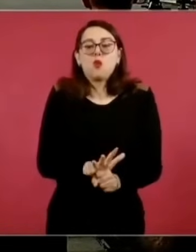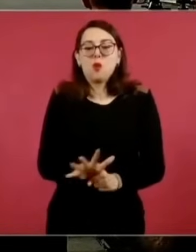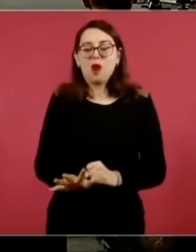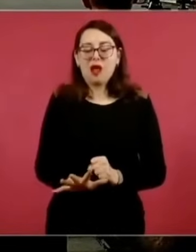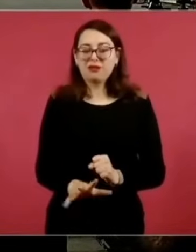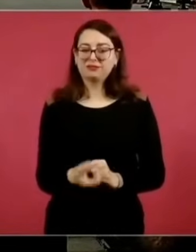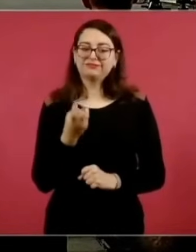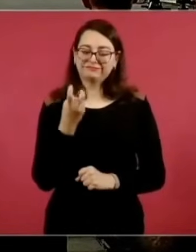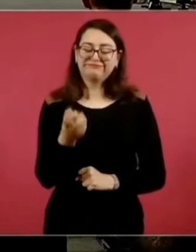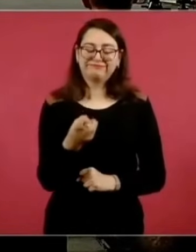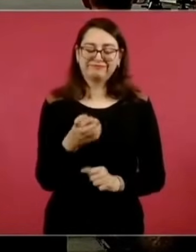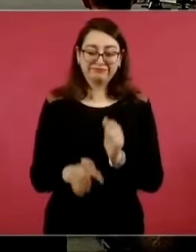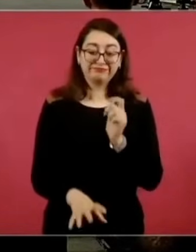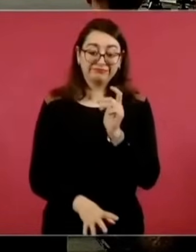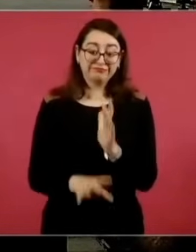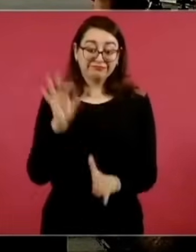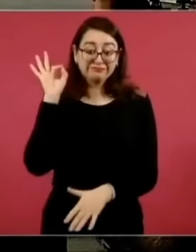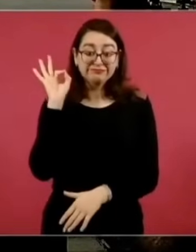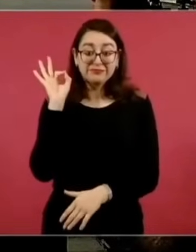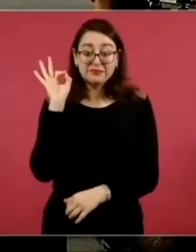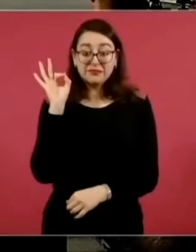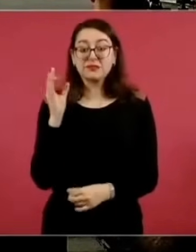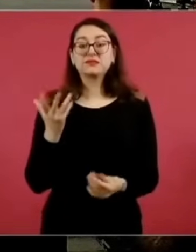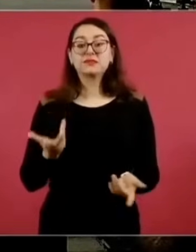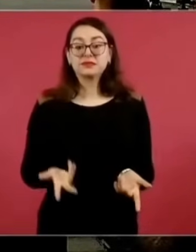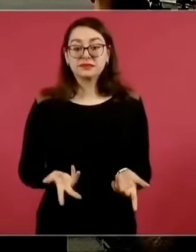como se empezó a decir en los últimos tiempos,